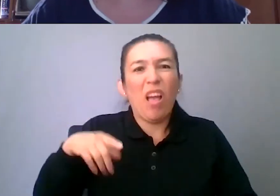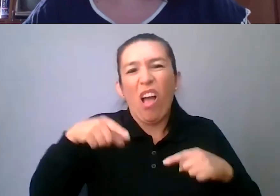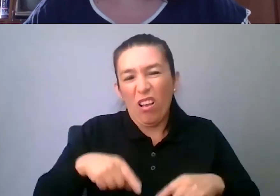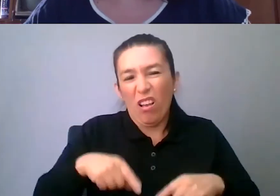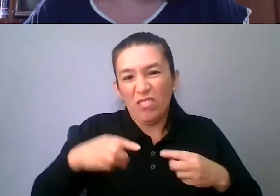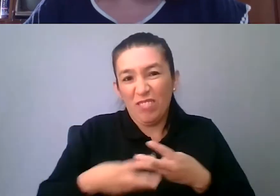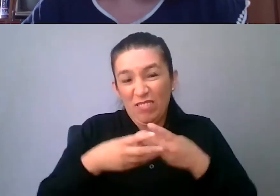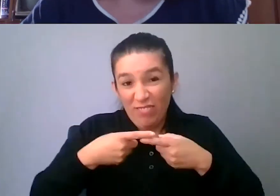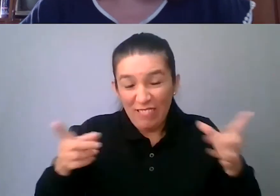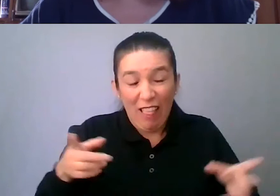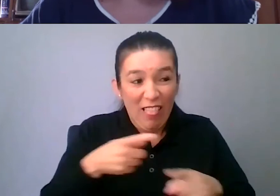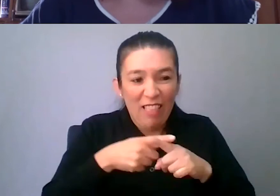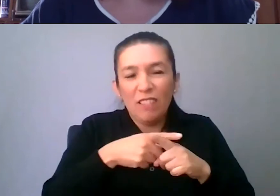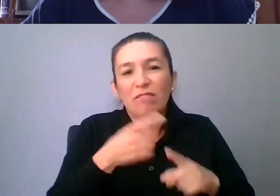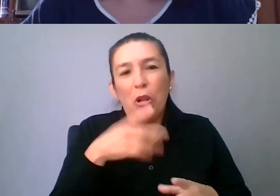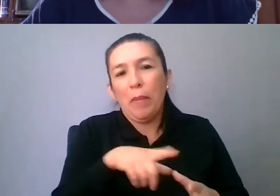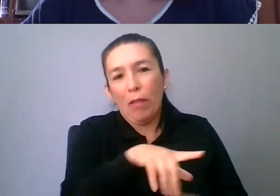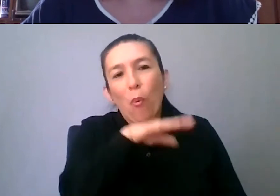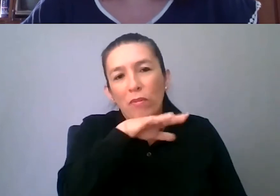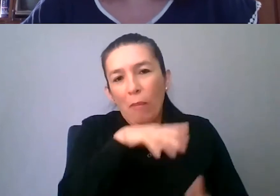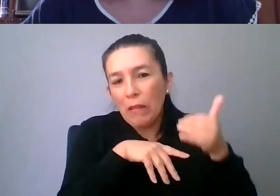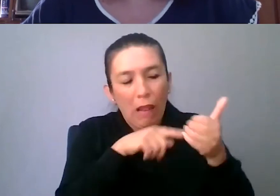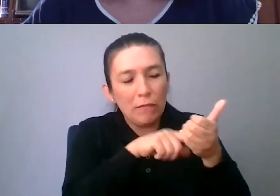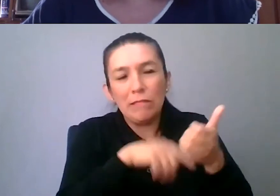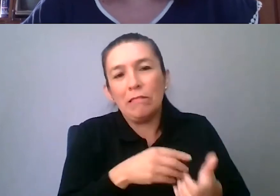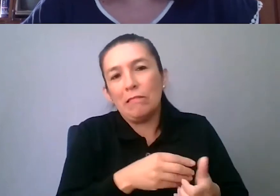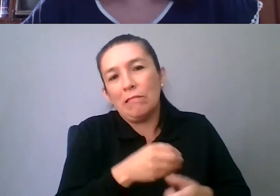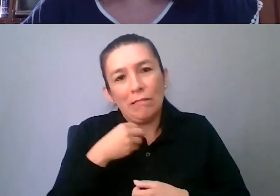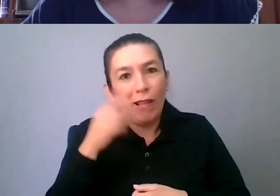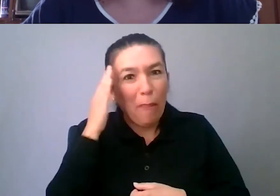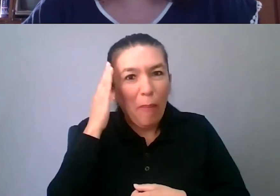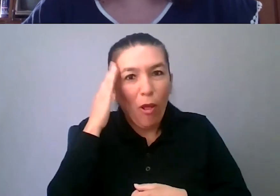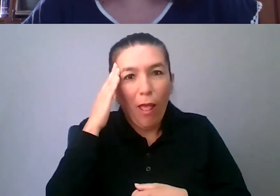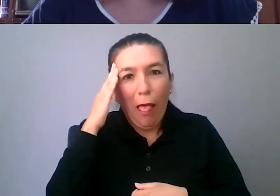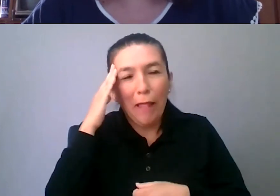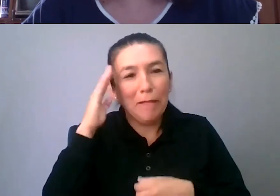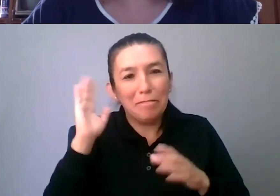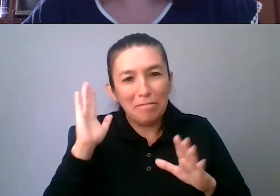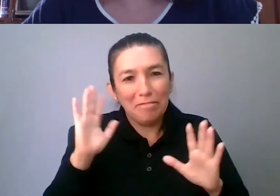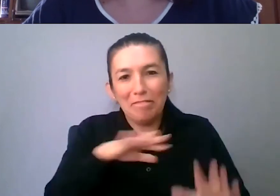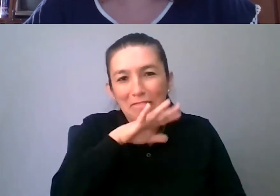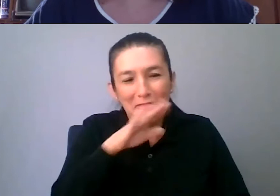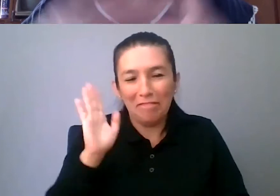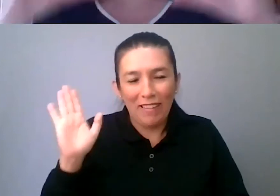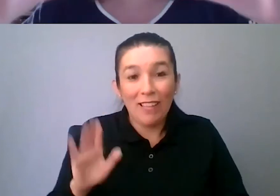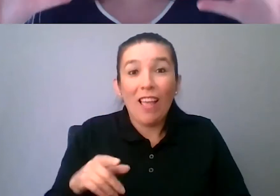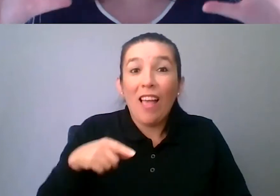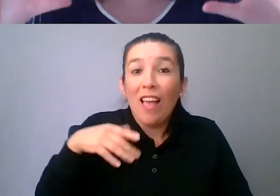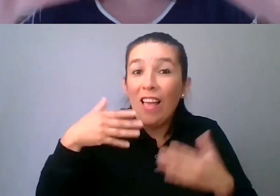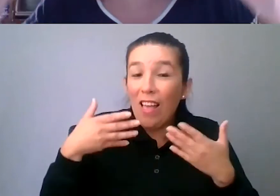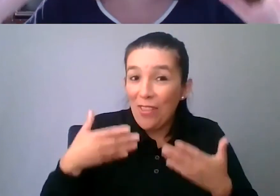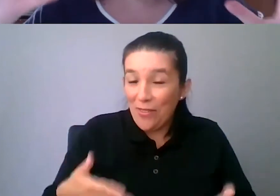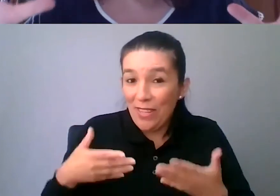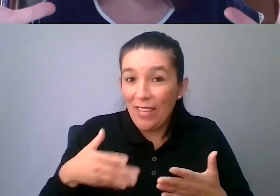recuerda un aparatito. Entonces, yo creo que, por lo menos en mi caso, esto ha significado